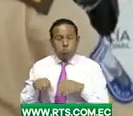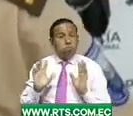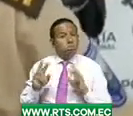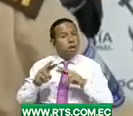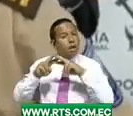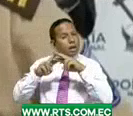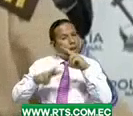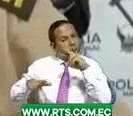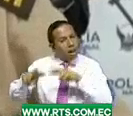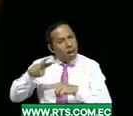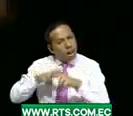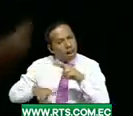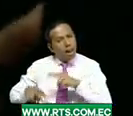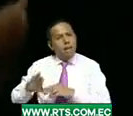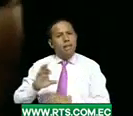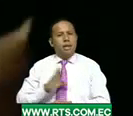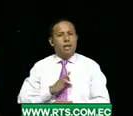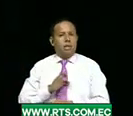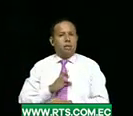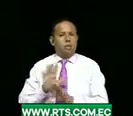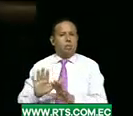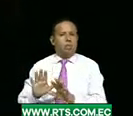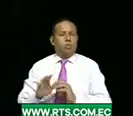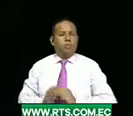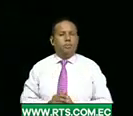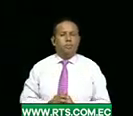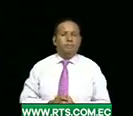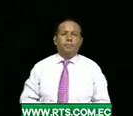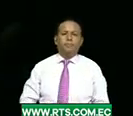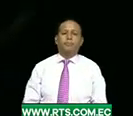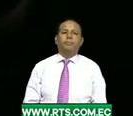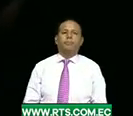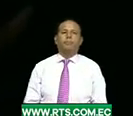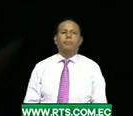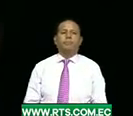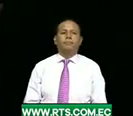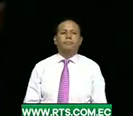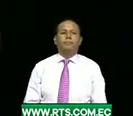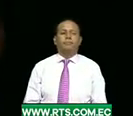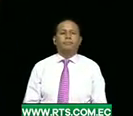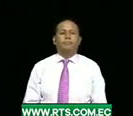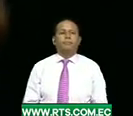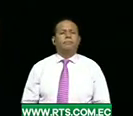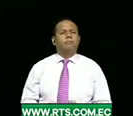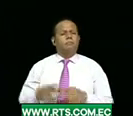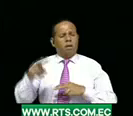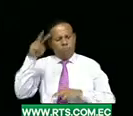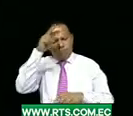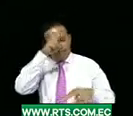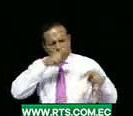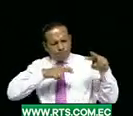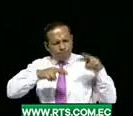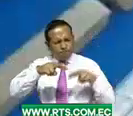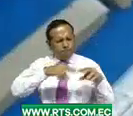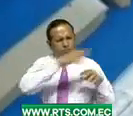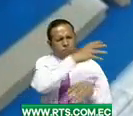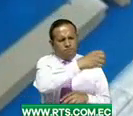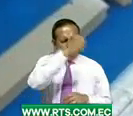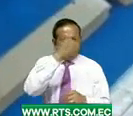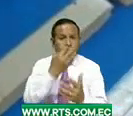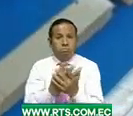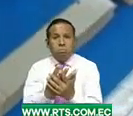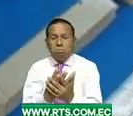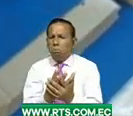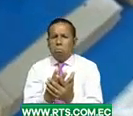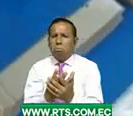técnico de criminalística. El operativo no dejó detenidos, pero sí satisfacción de haber